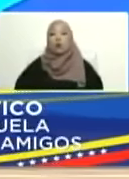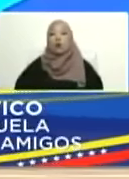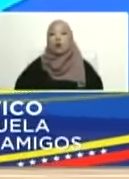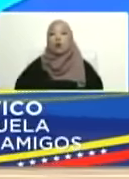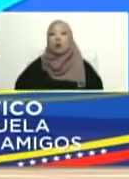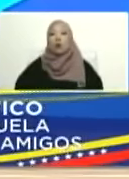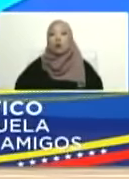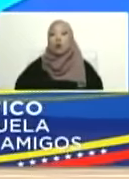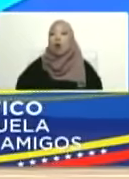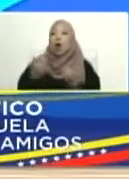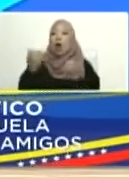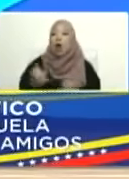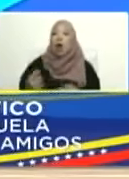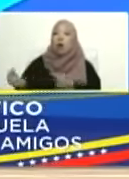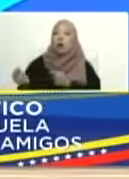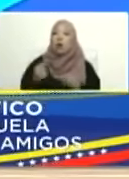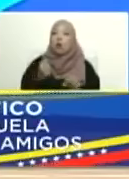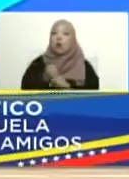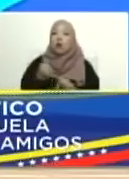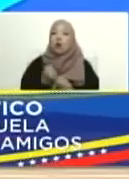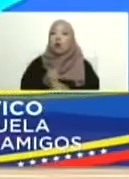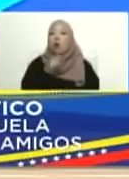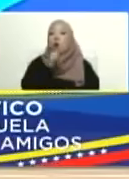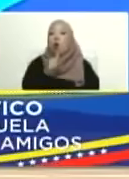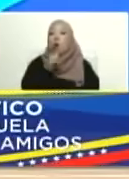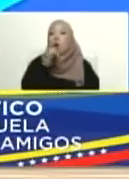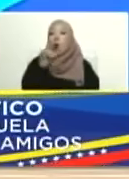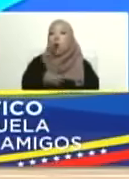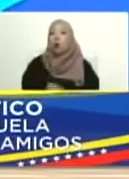coincide precisamente